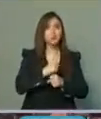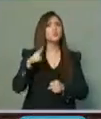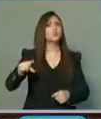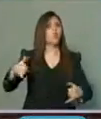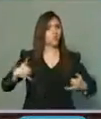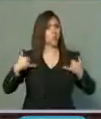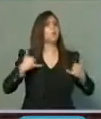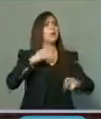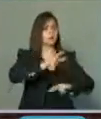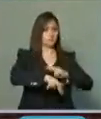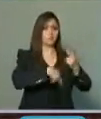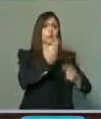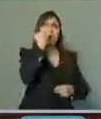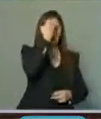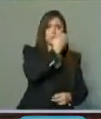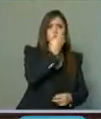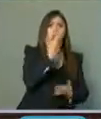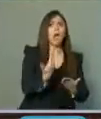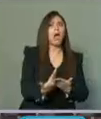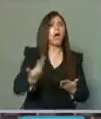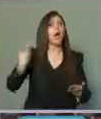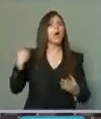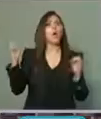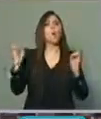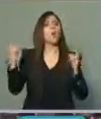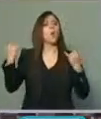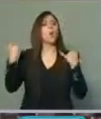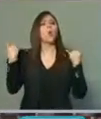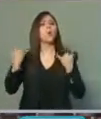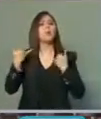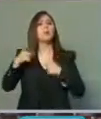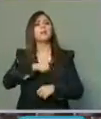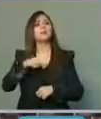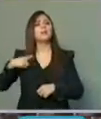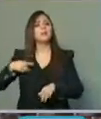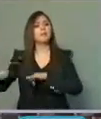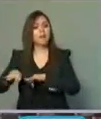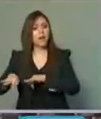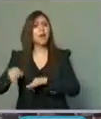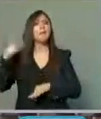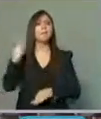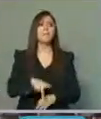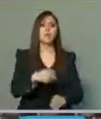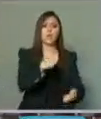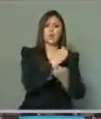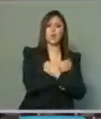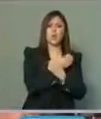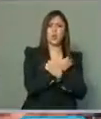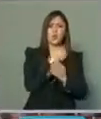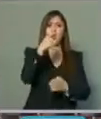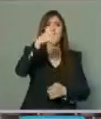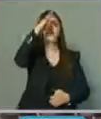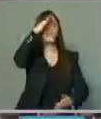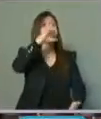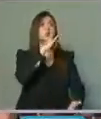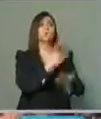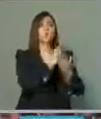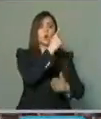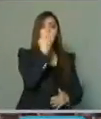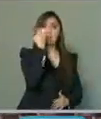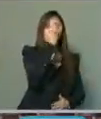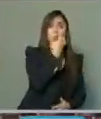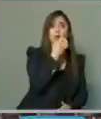cosa que no sucedía décadas atrás, la educación no tiene nada más que ver con la escuela, la educación la estamos viviendo todo el tiempo en la